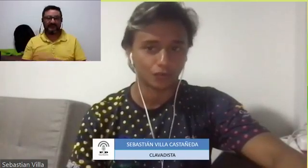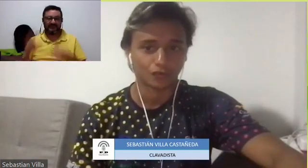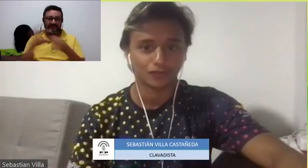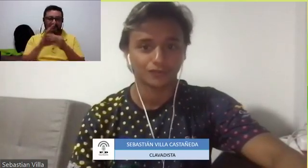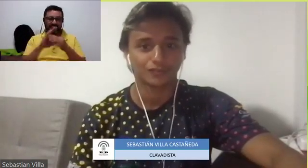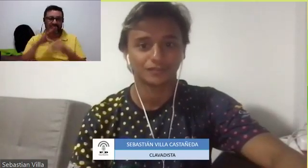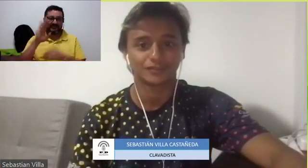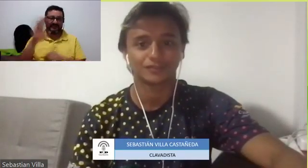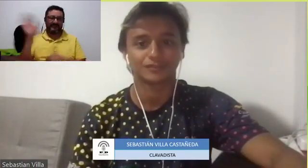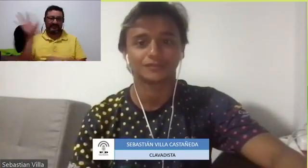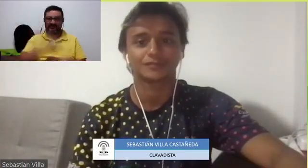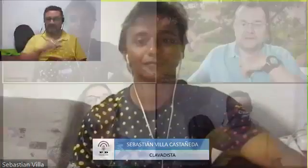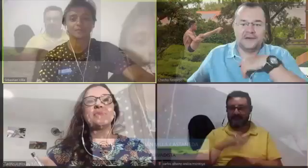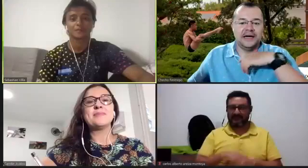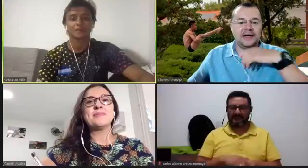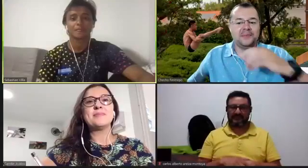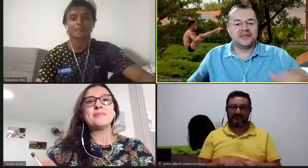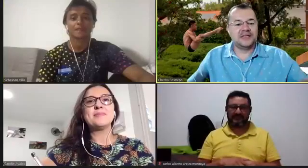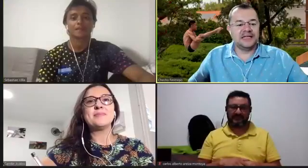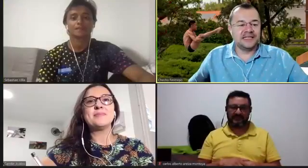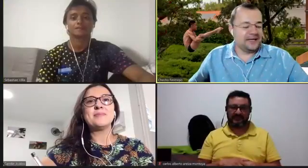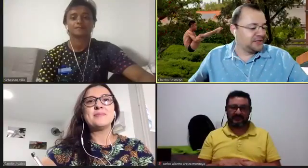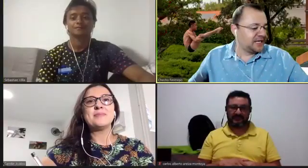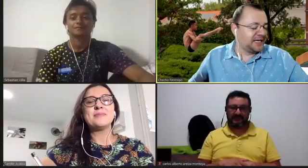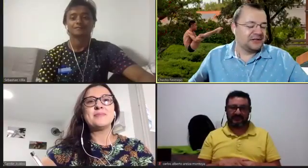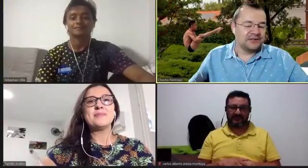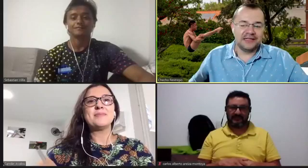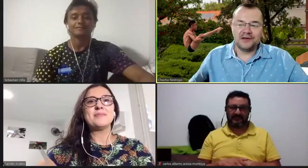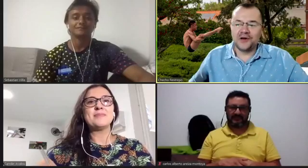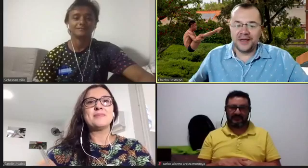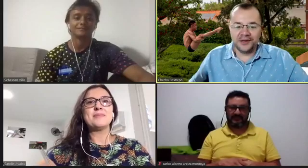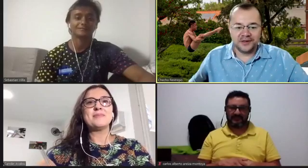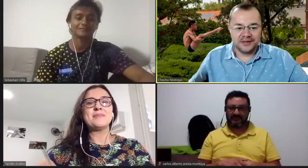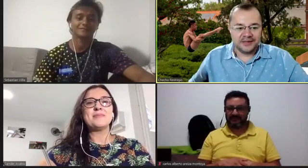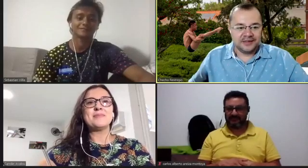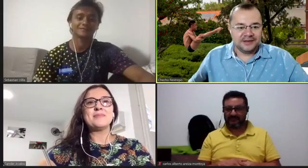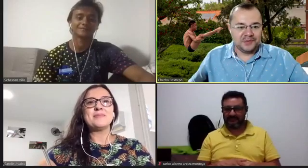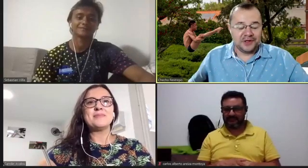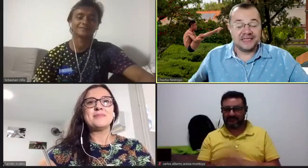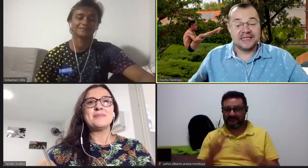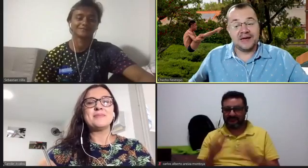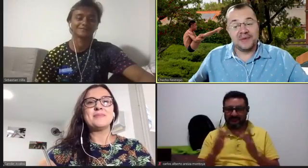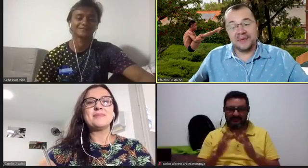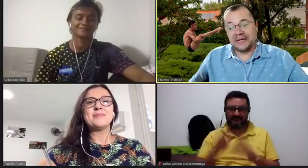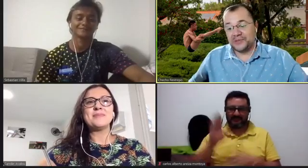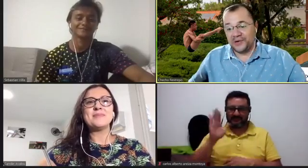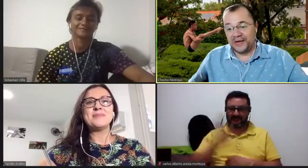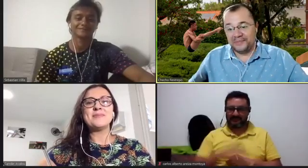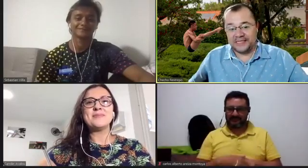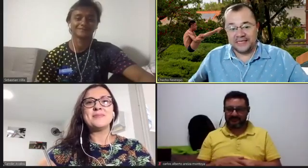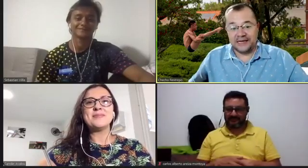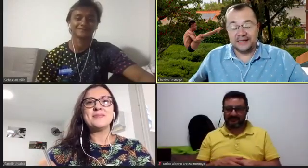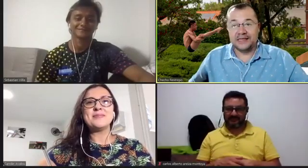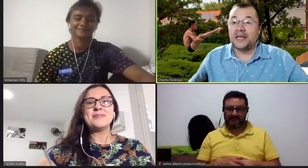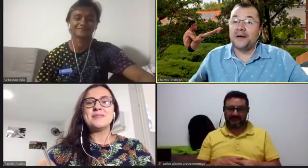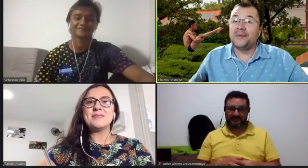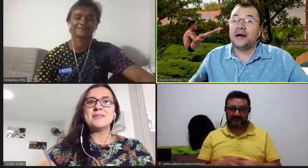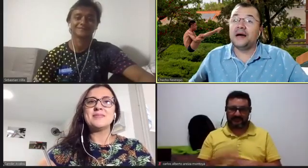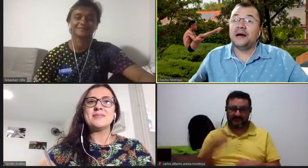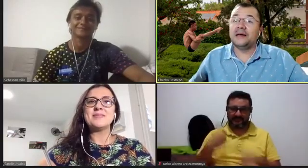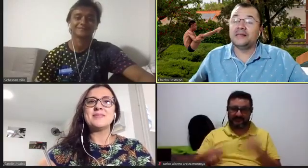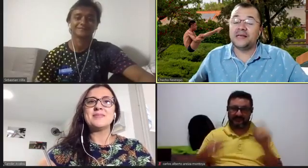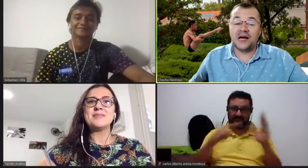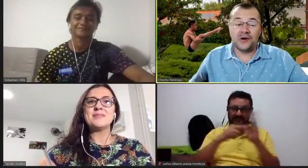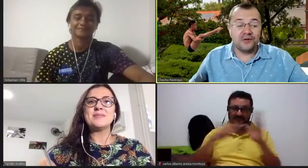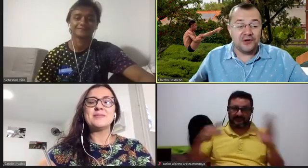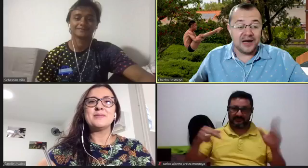de todo. Oiga, no, pero es que nos da aquí un dato no menor, porque es que también pasamos por la piscina. Se